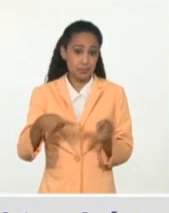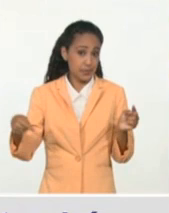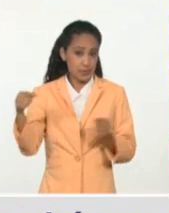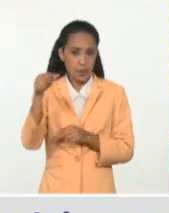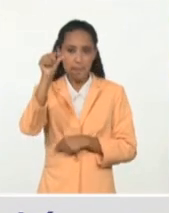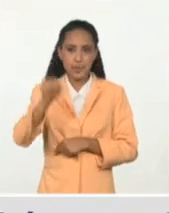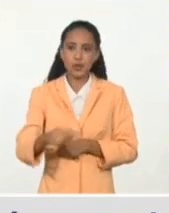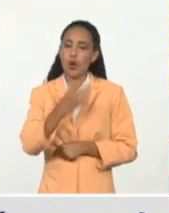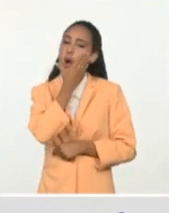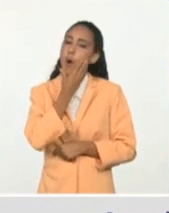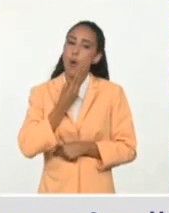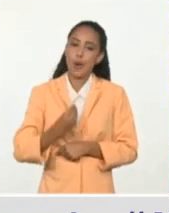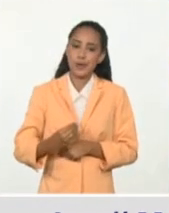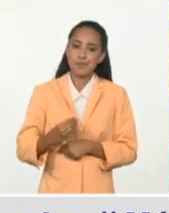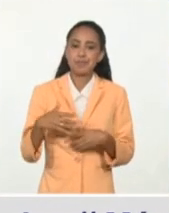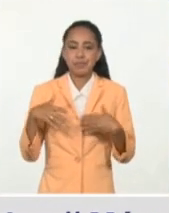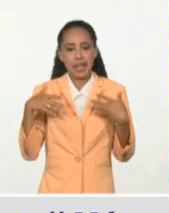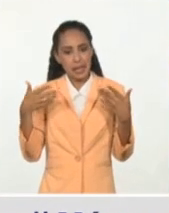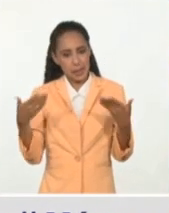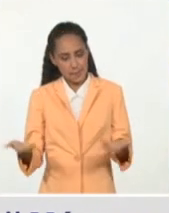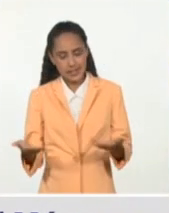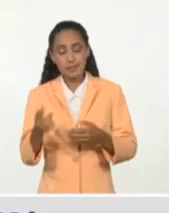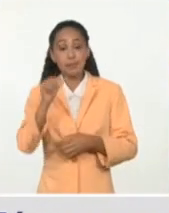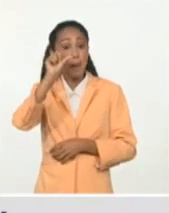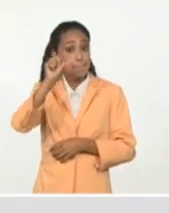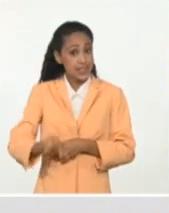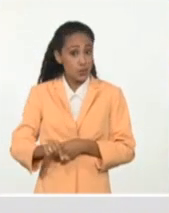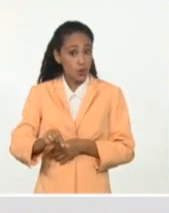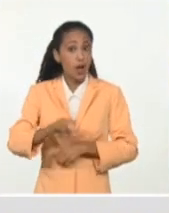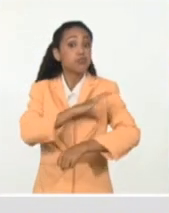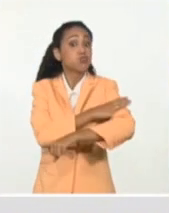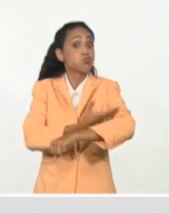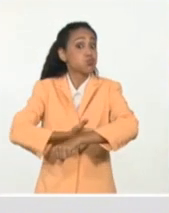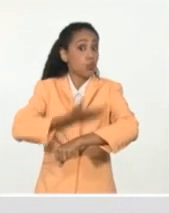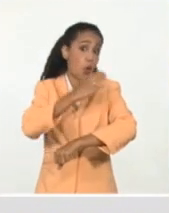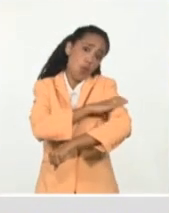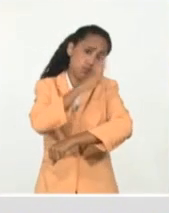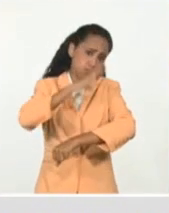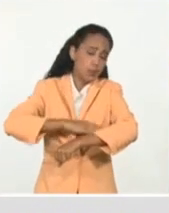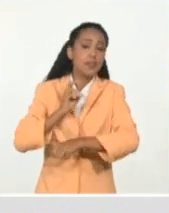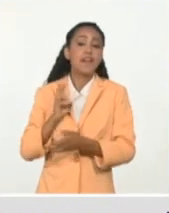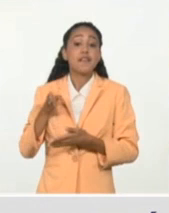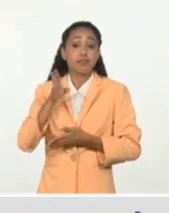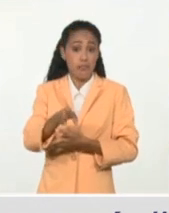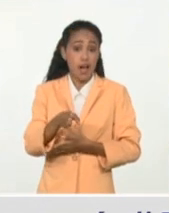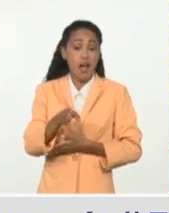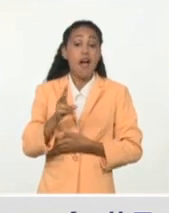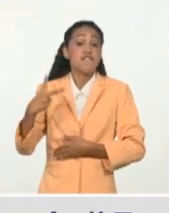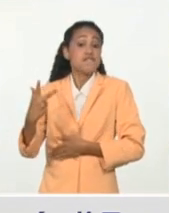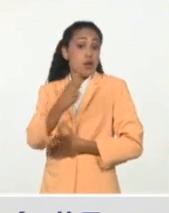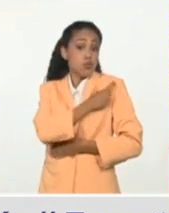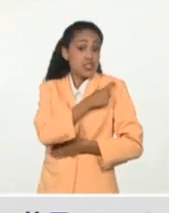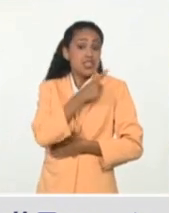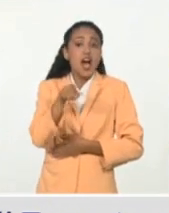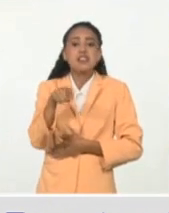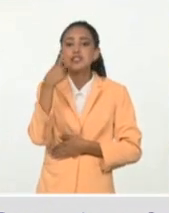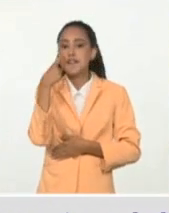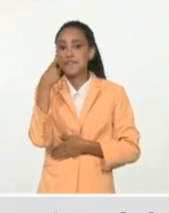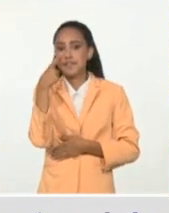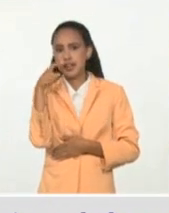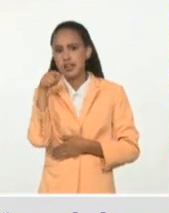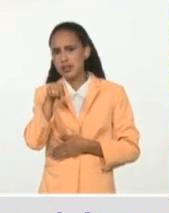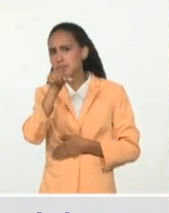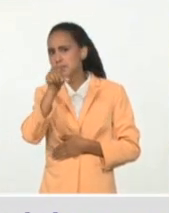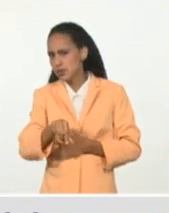Entonces lo que está ocurriendo es que las personas son hipertensas, acuden a vacunarse, se ha detectado que tienen